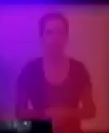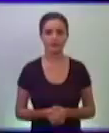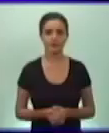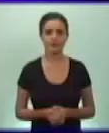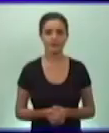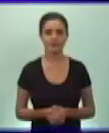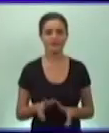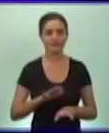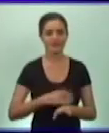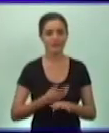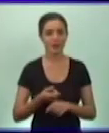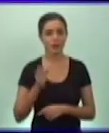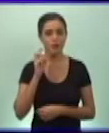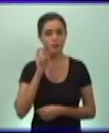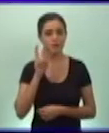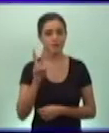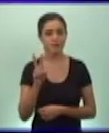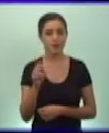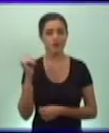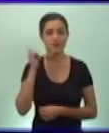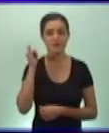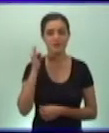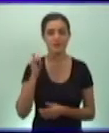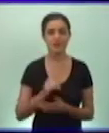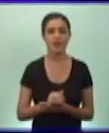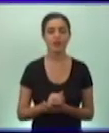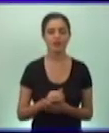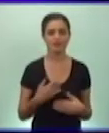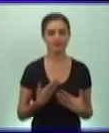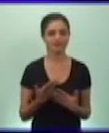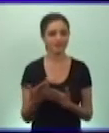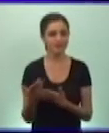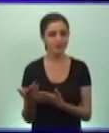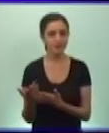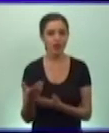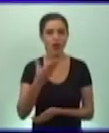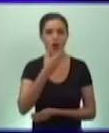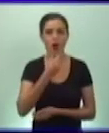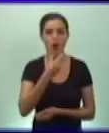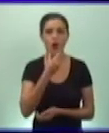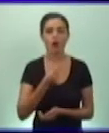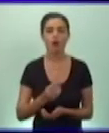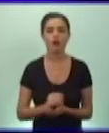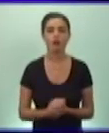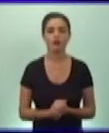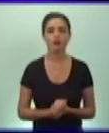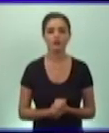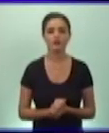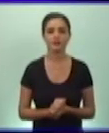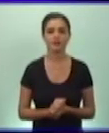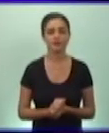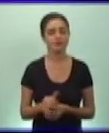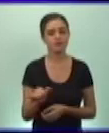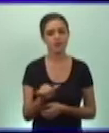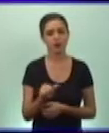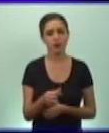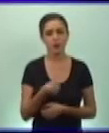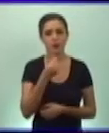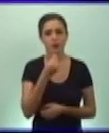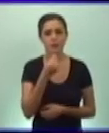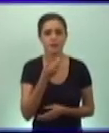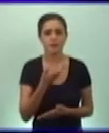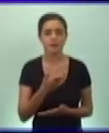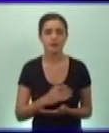Después de haber visto este emotivo video dedicado a esos valientes jóvenes, y por eso no solamente los jóvenes, también los adultos mayores que mencionábamos al